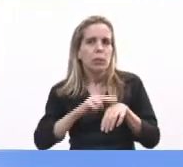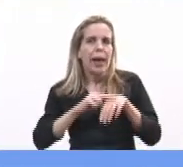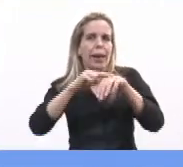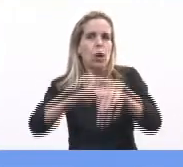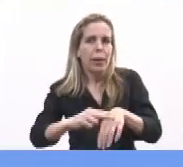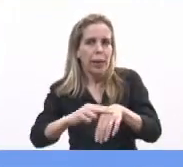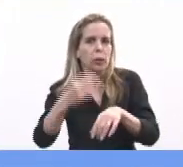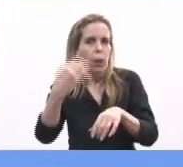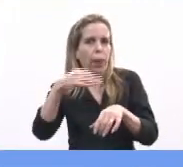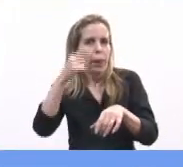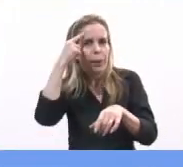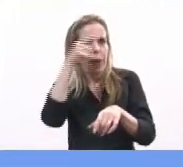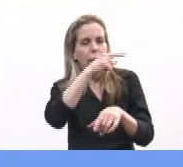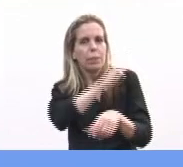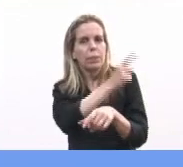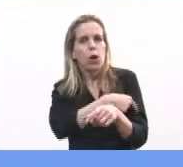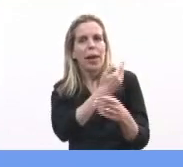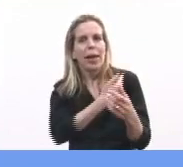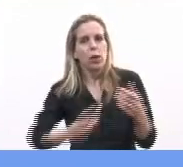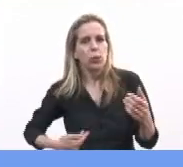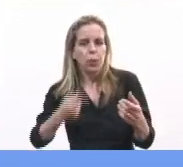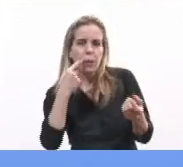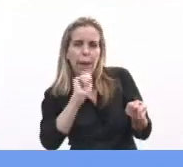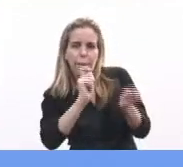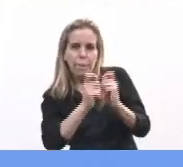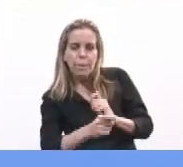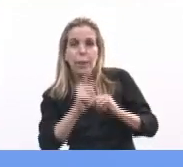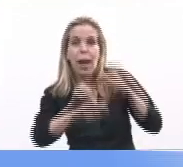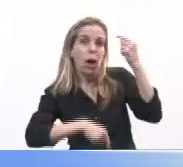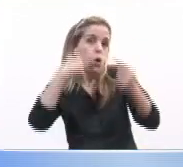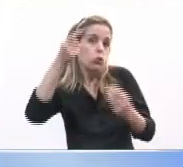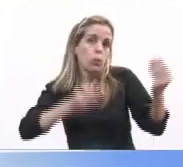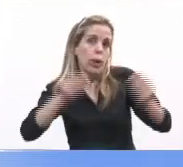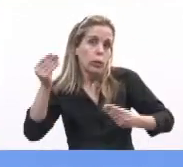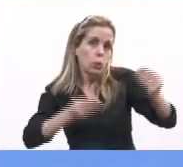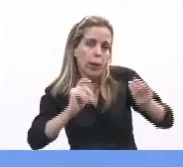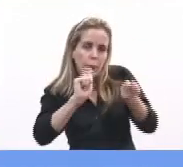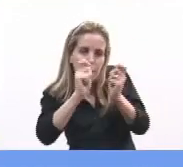tenemos que hacer el ejecutivo es que cuando se reformulen las partidas presupuestarias